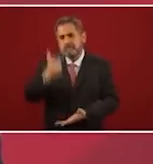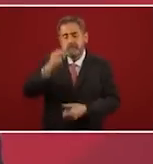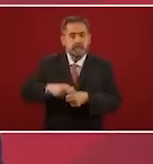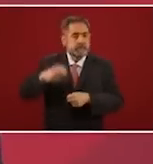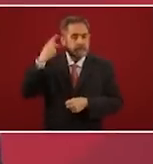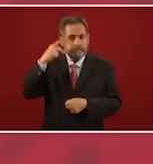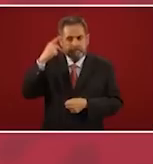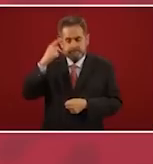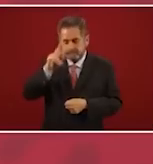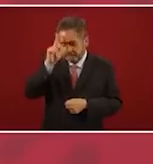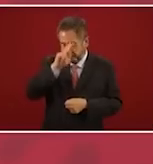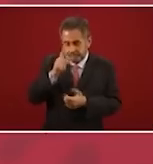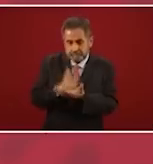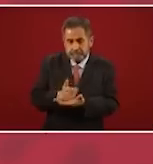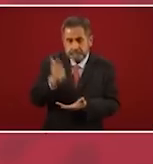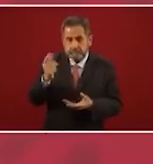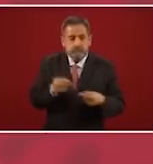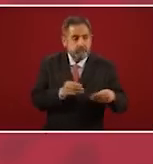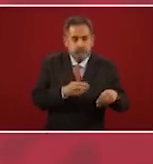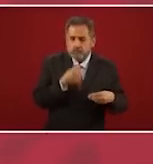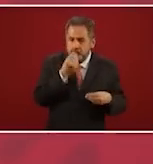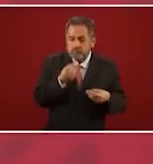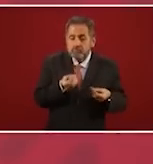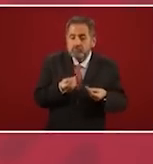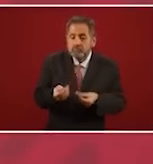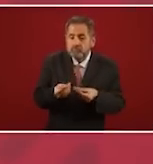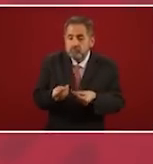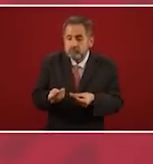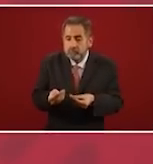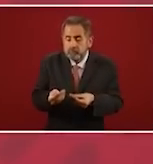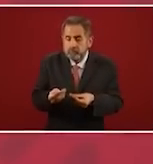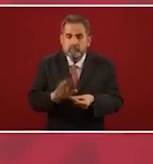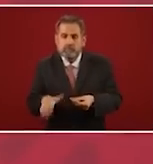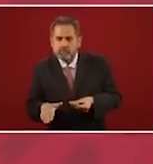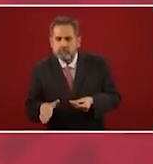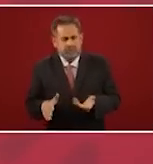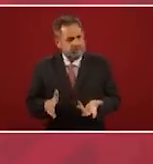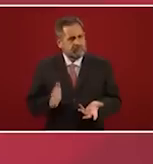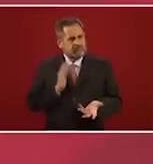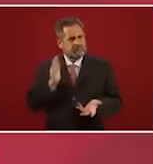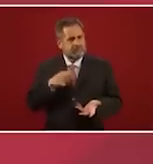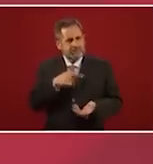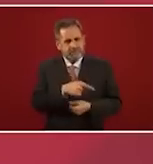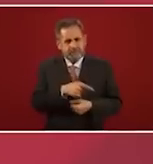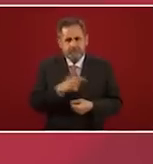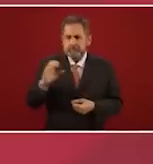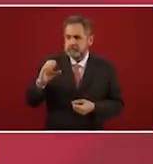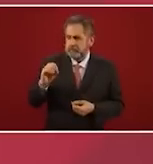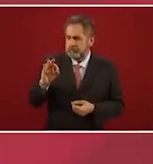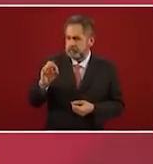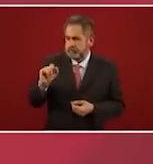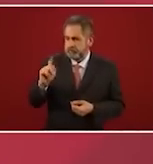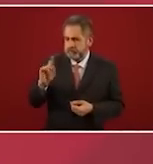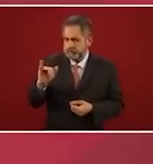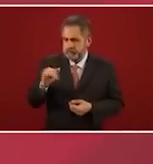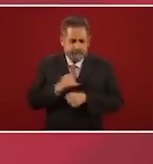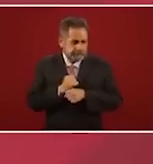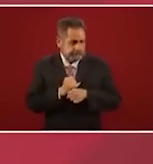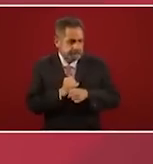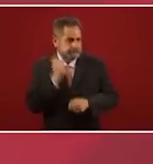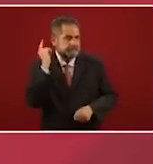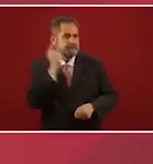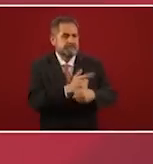Puebla que estaba recibiendo metrotexato y que murió. La COFEPRIS hizo la investigación y